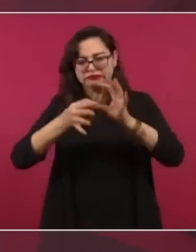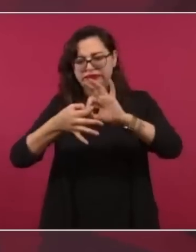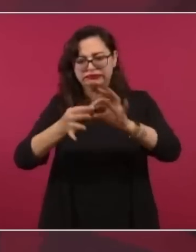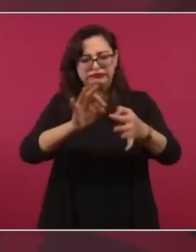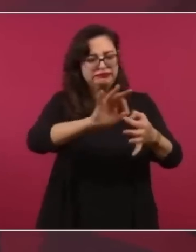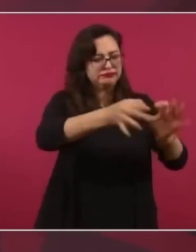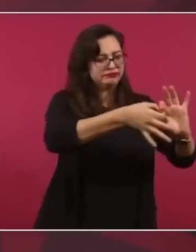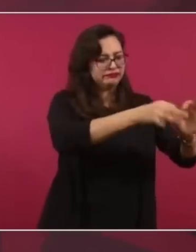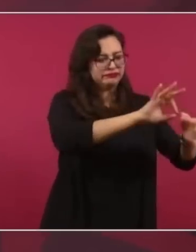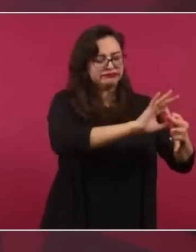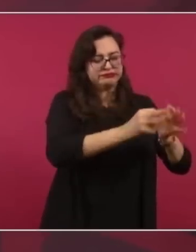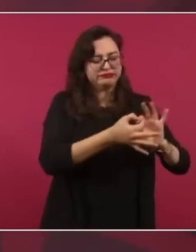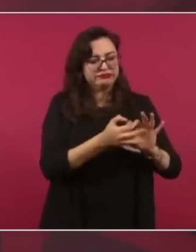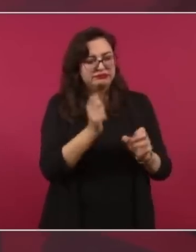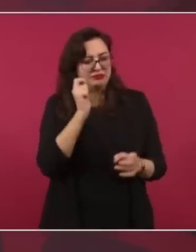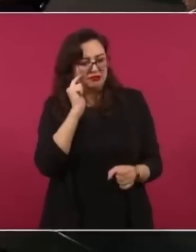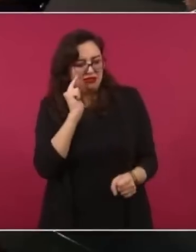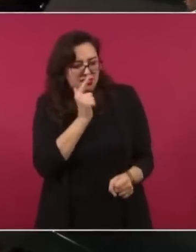que